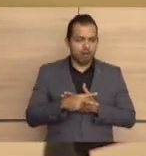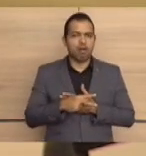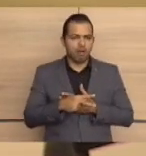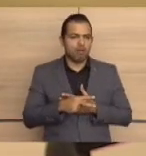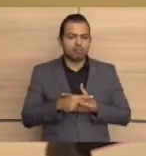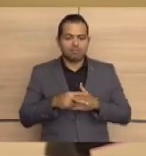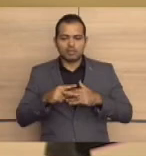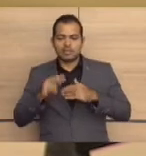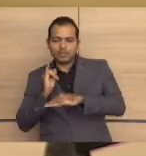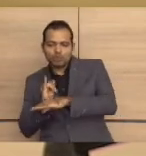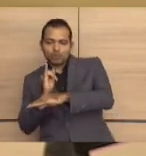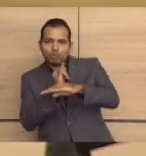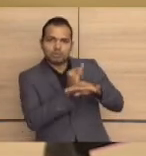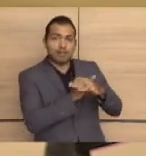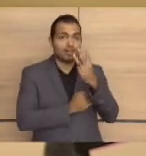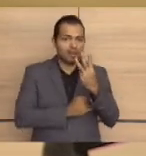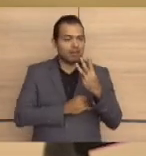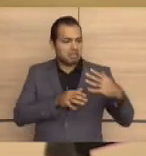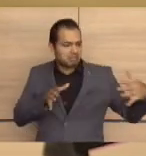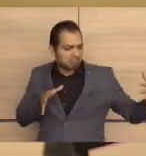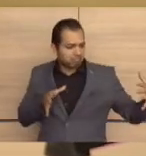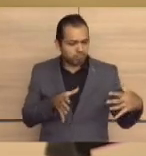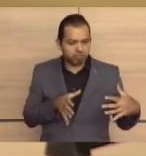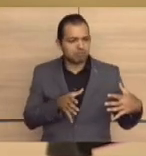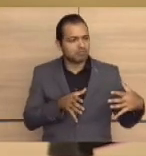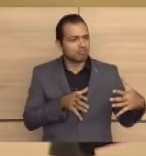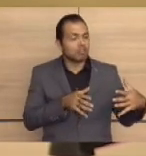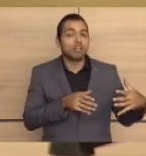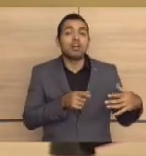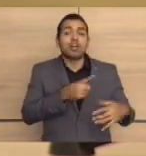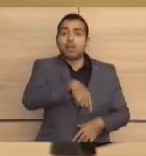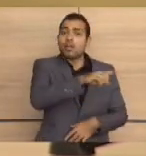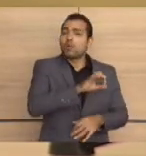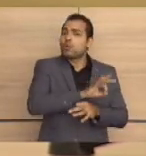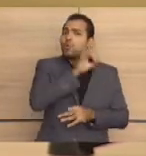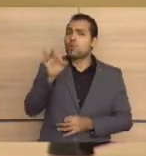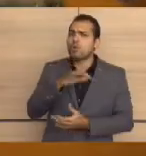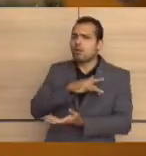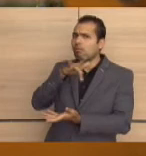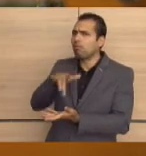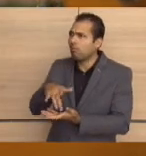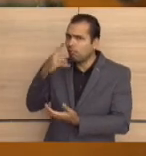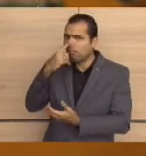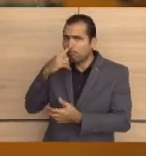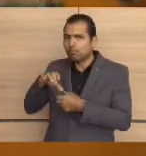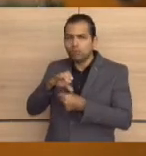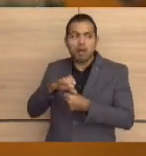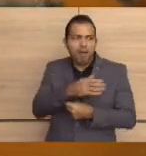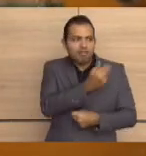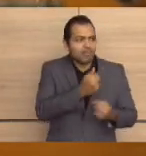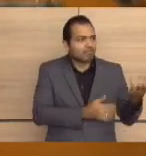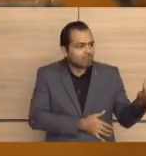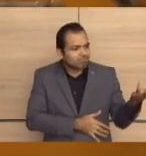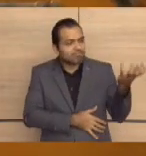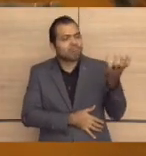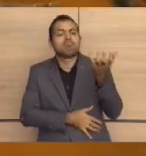territorio. Fueron y conocieron mi colegio y a través de cartas, escritos y la literatura pudimos vincular